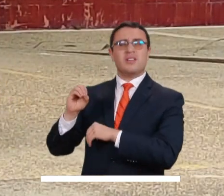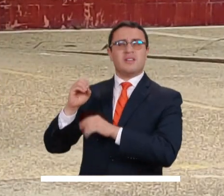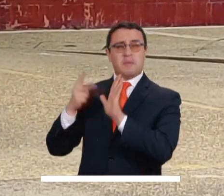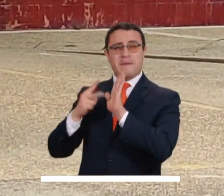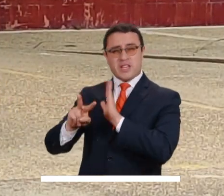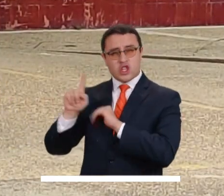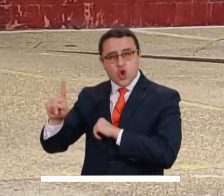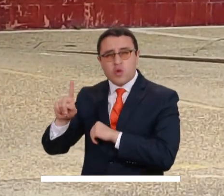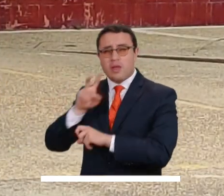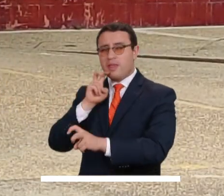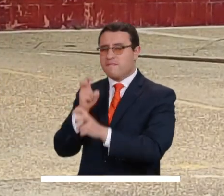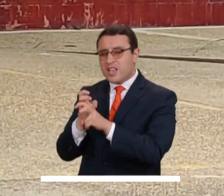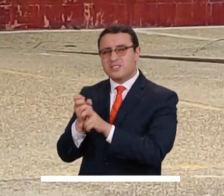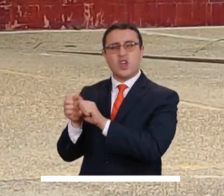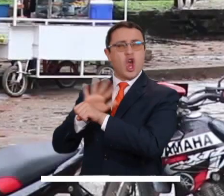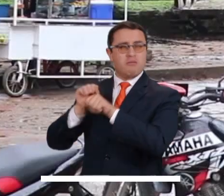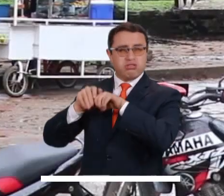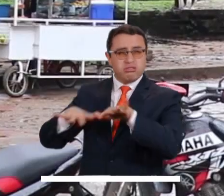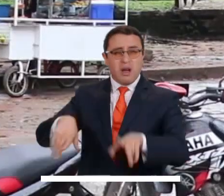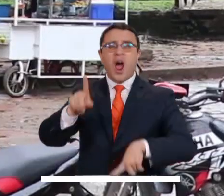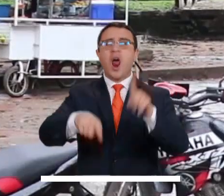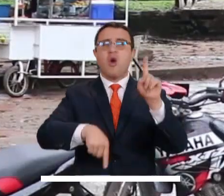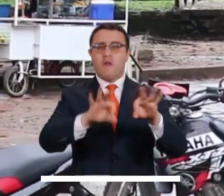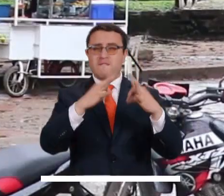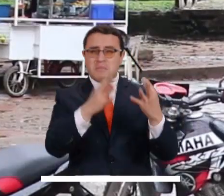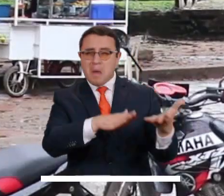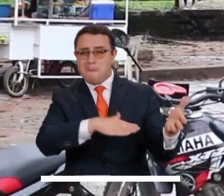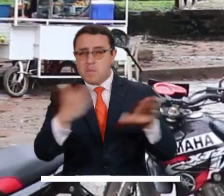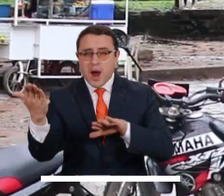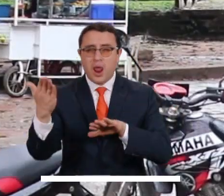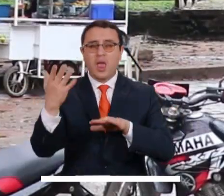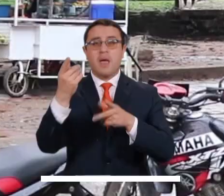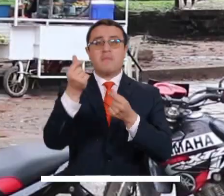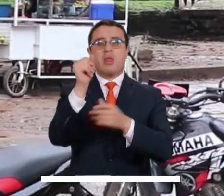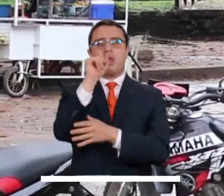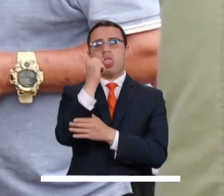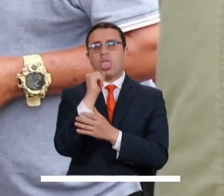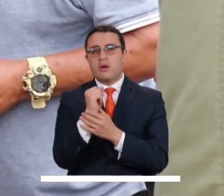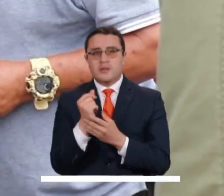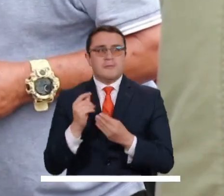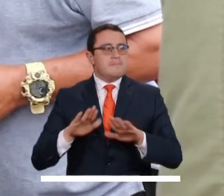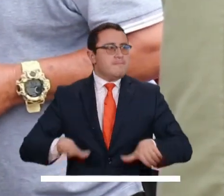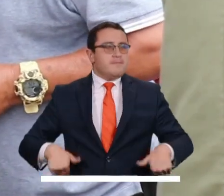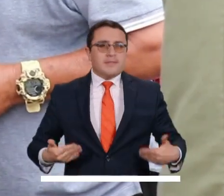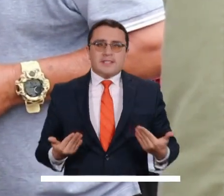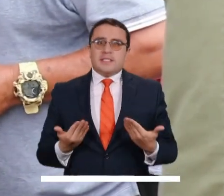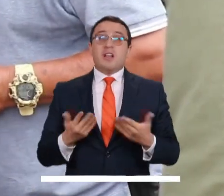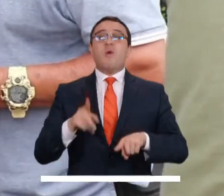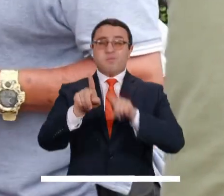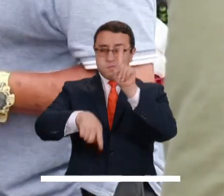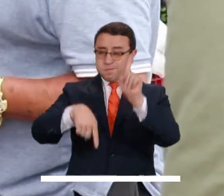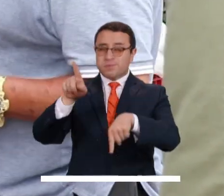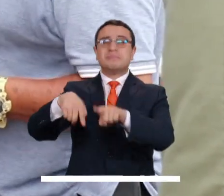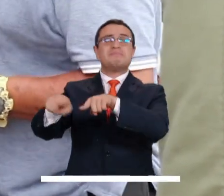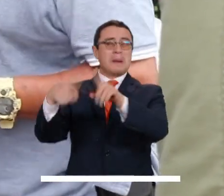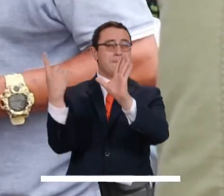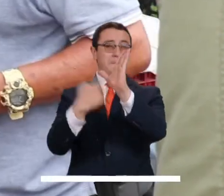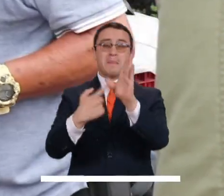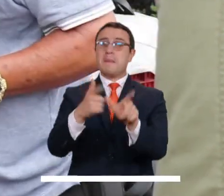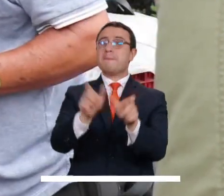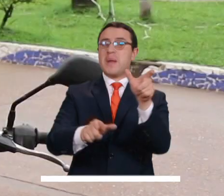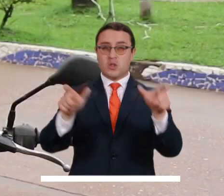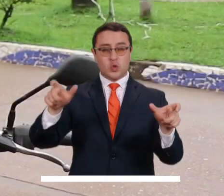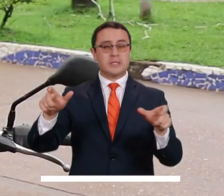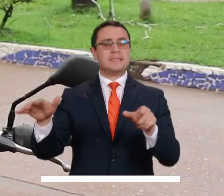pandemia, perder seres queridos, enfrentar crisis económicas son solo algunas de las situaciones que han tenido que pasar miles de personas.